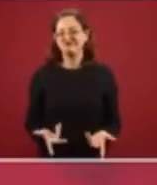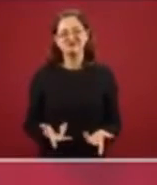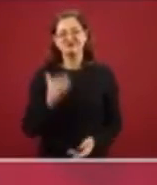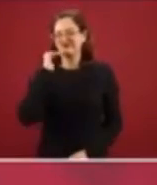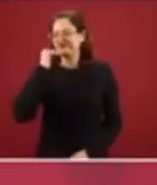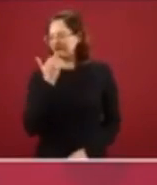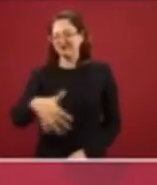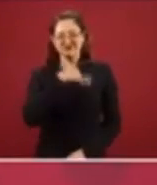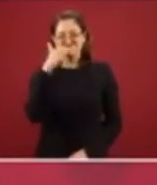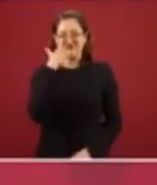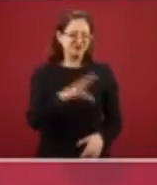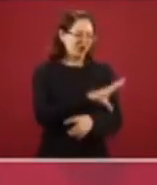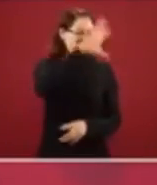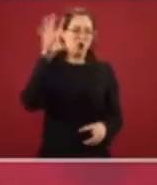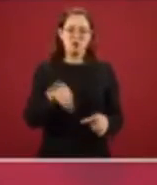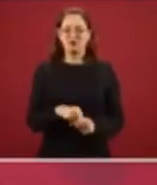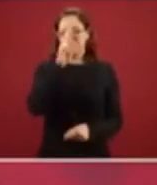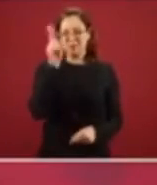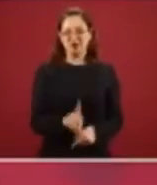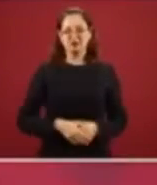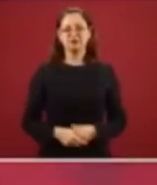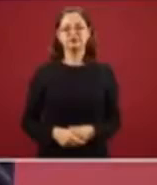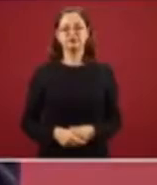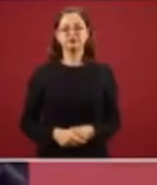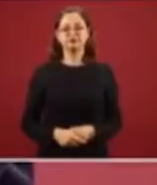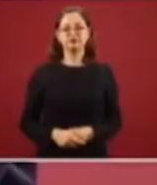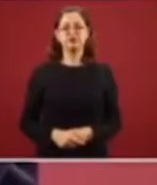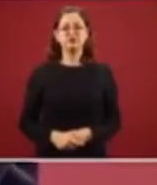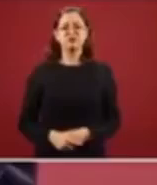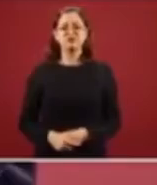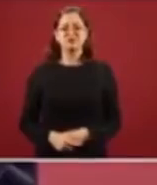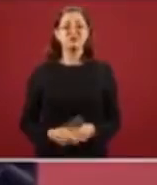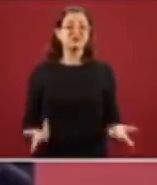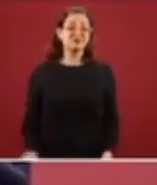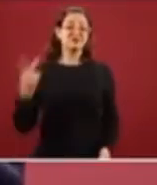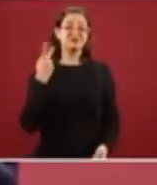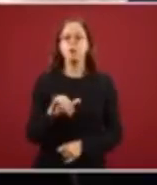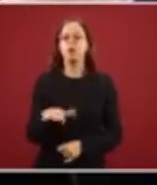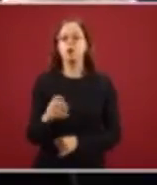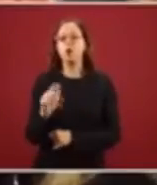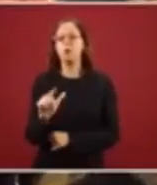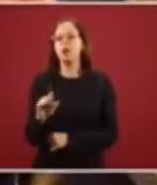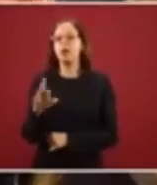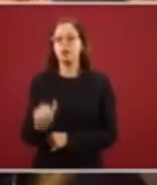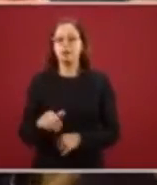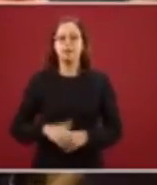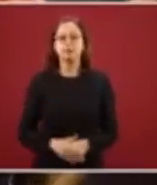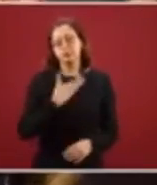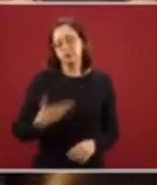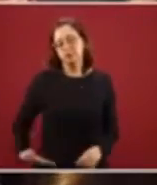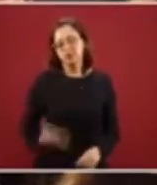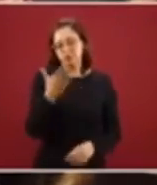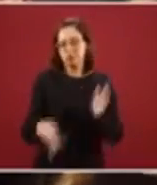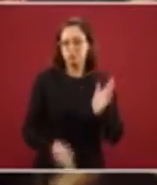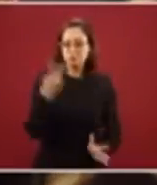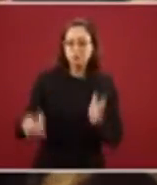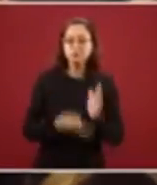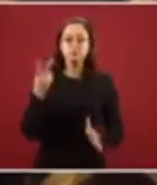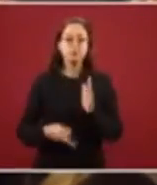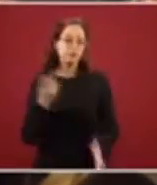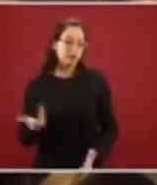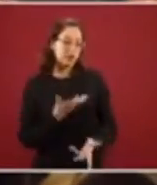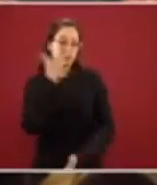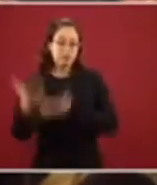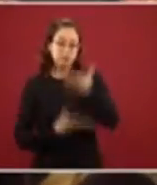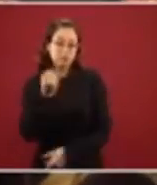completa, una gran corrupción. Y políticos vendiendo medicina. Usted ha reiterado que todos los servicios de salud deben de